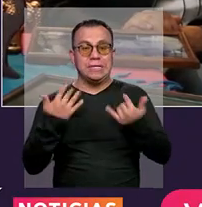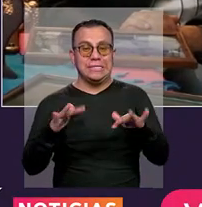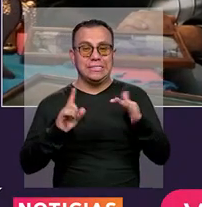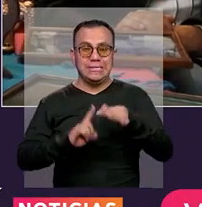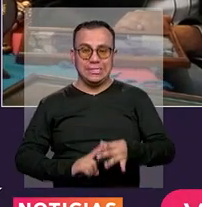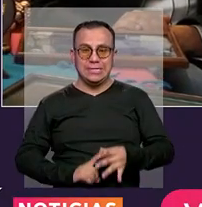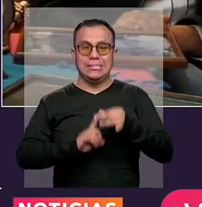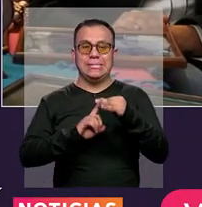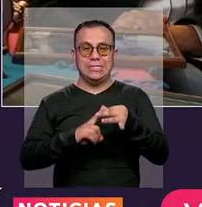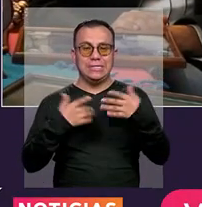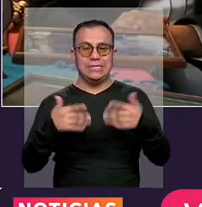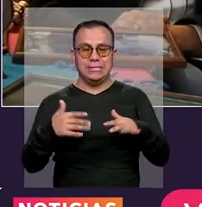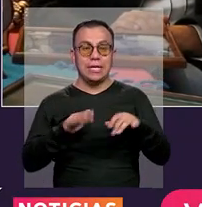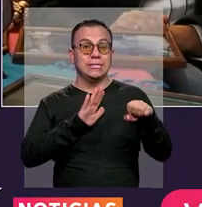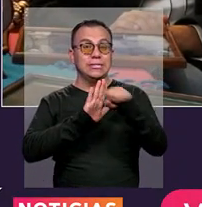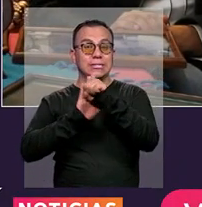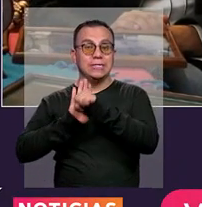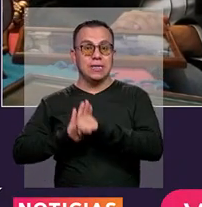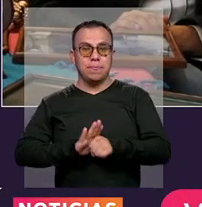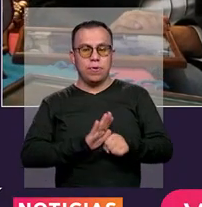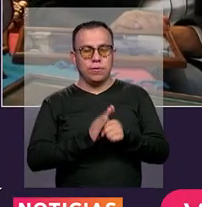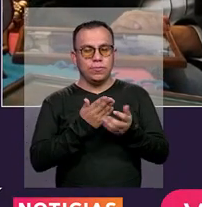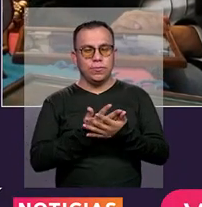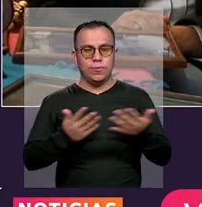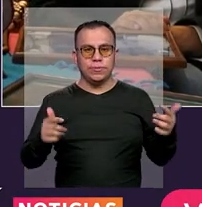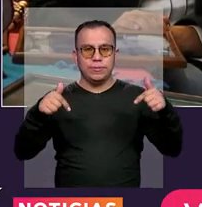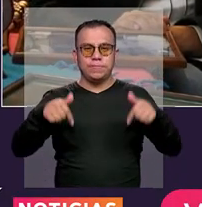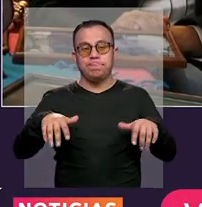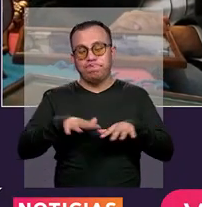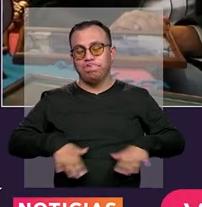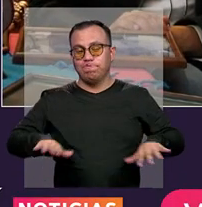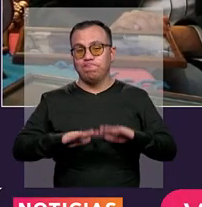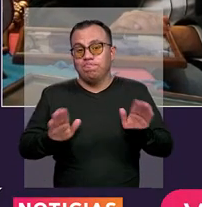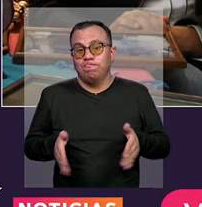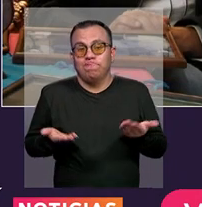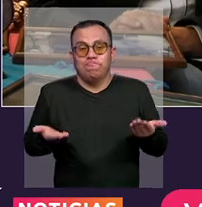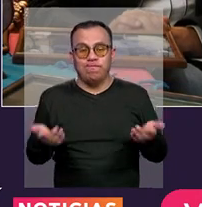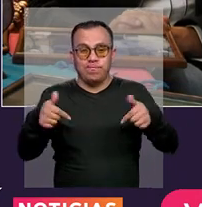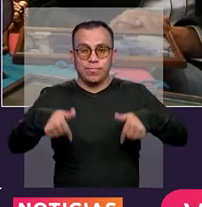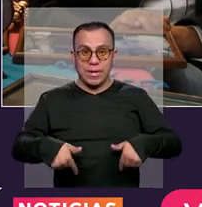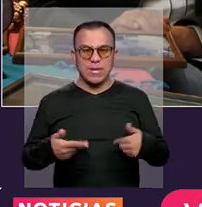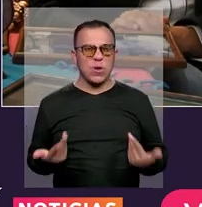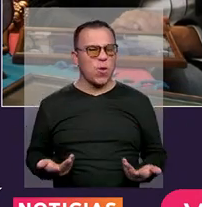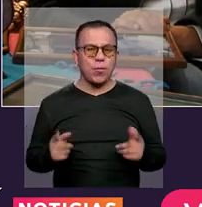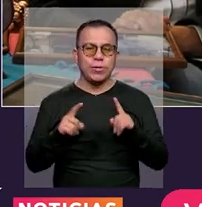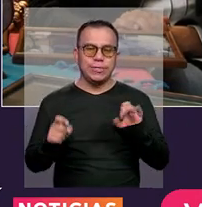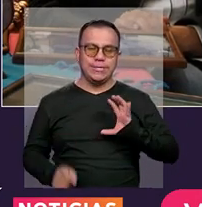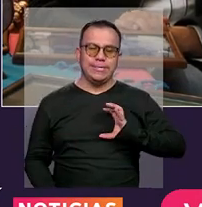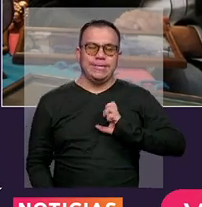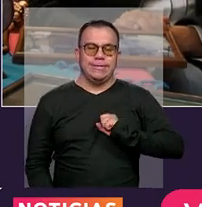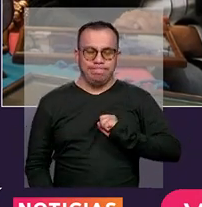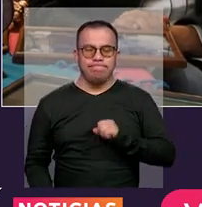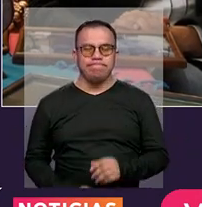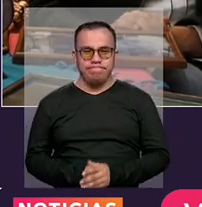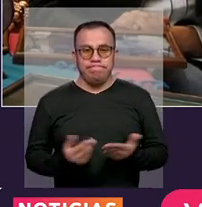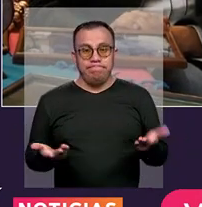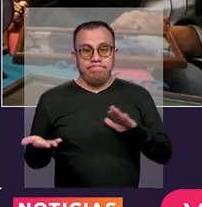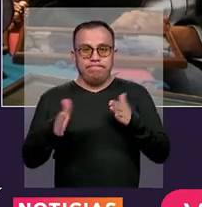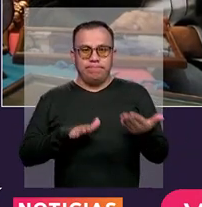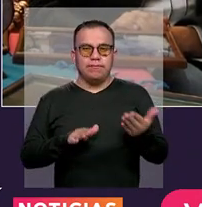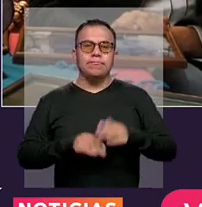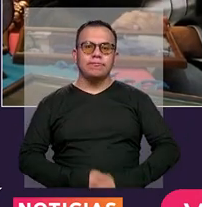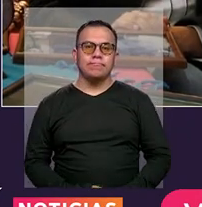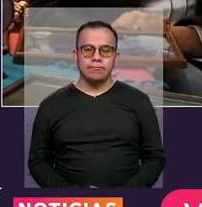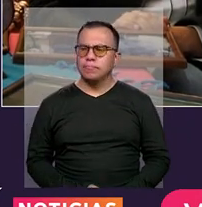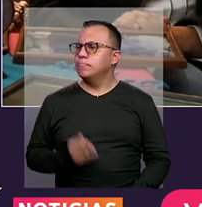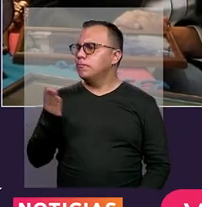símbolos que tenemos aquí de él y pues bueno aquí estamos con este dolor de su partida y también